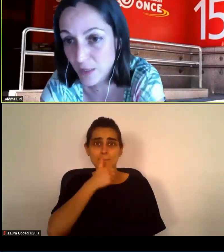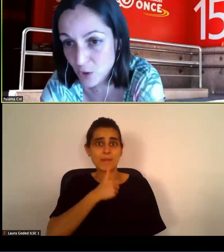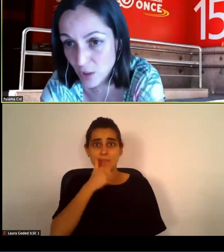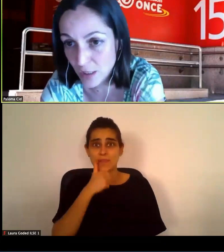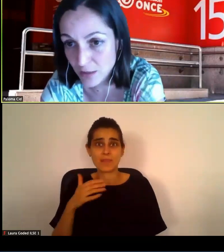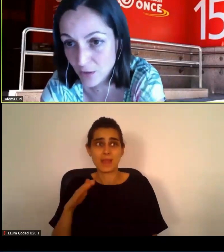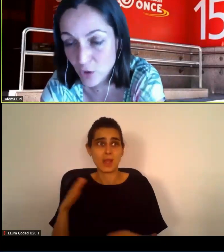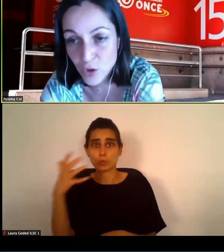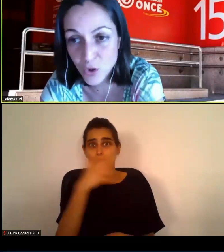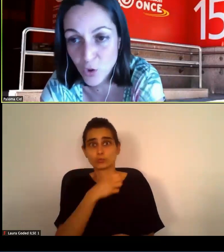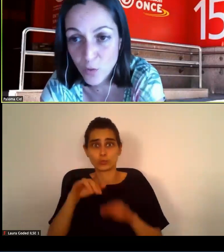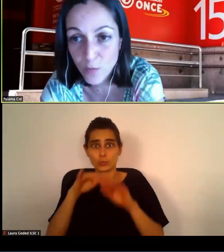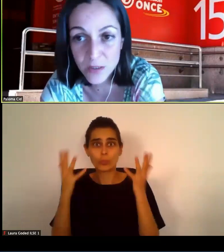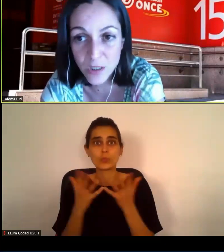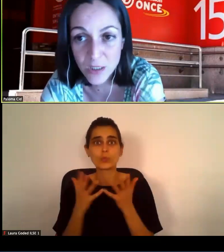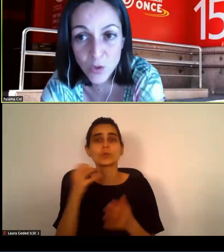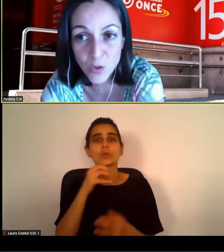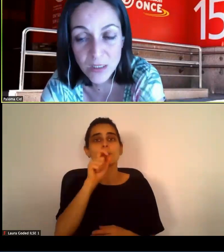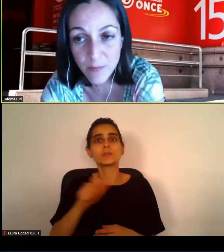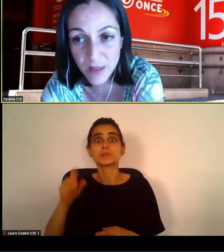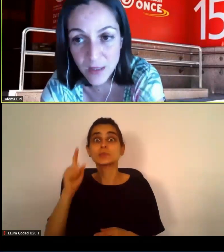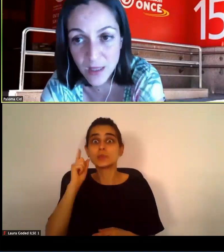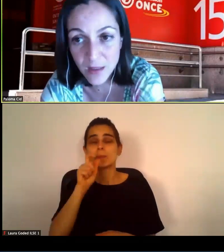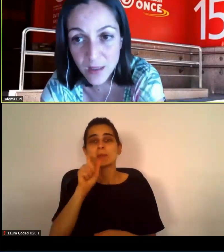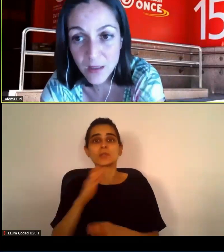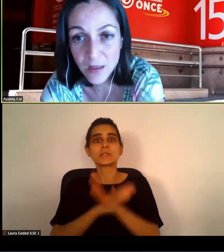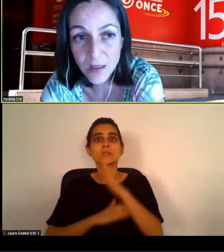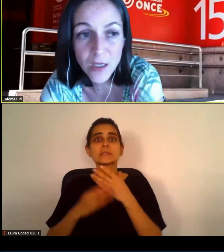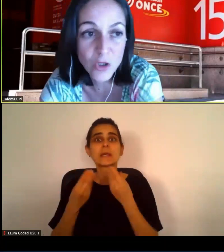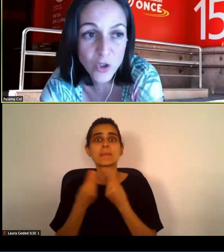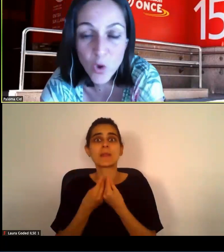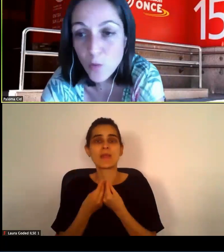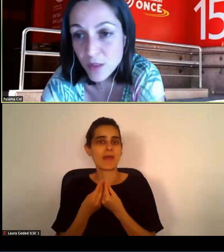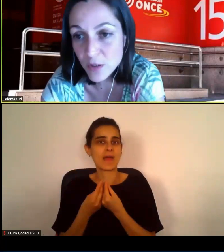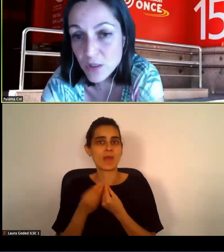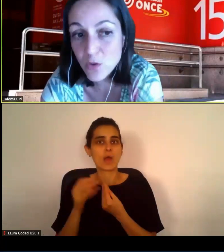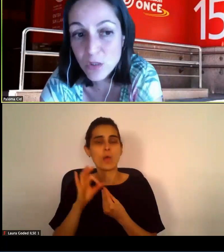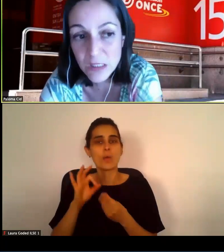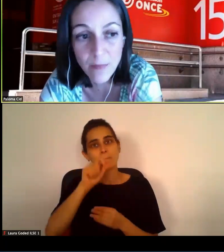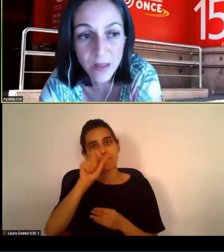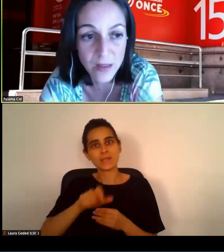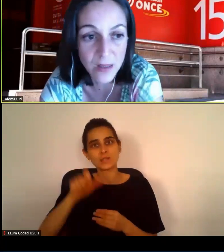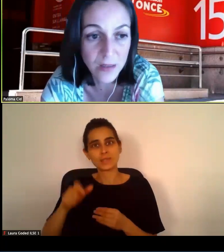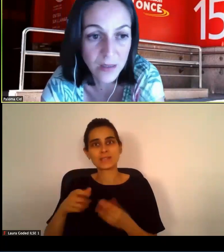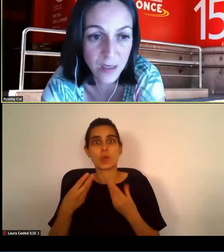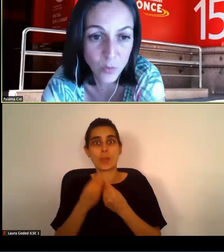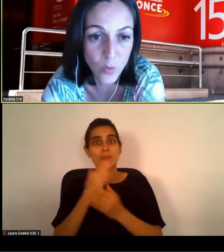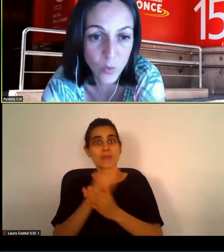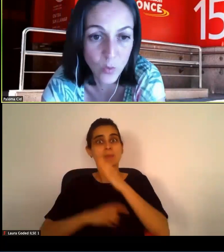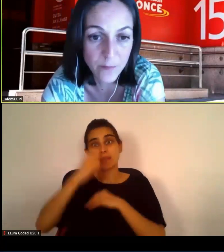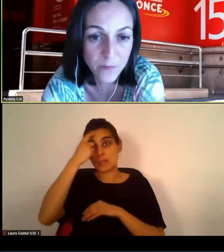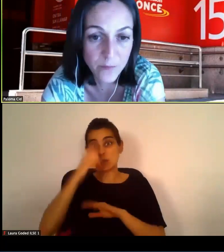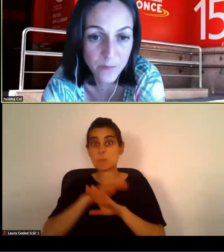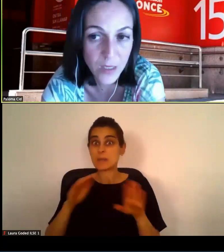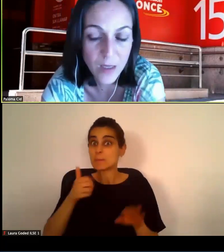las personas, no solo con personas con discapacidad y no solo con personas con discapacidad